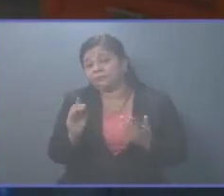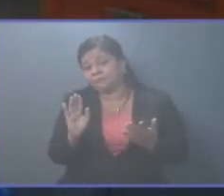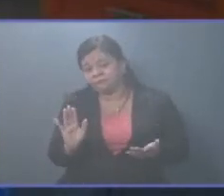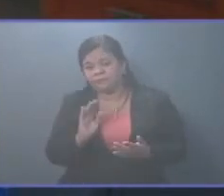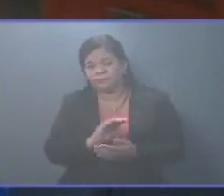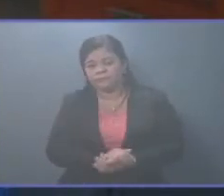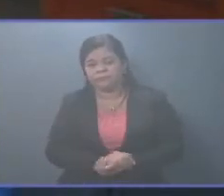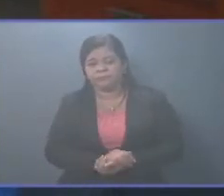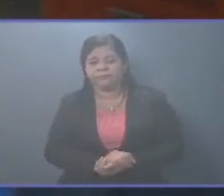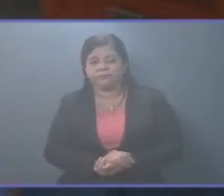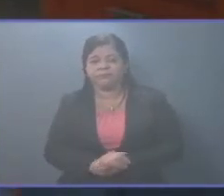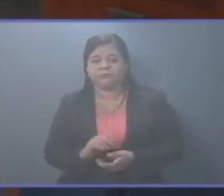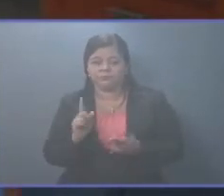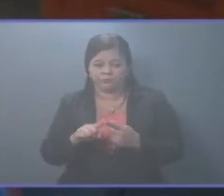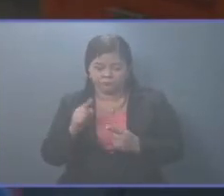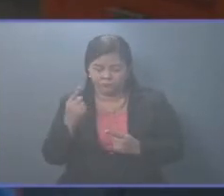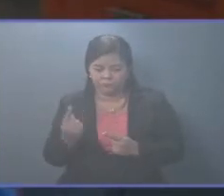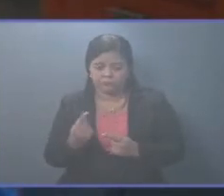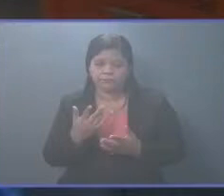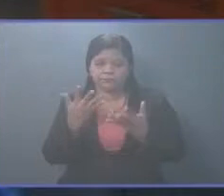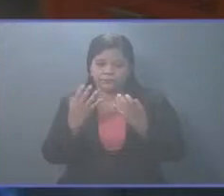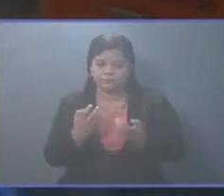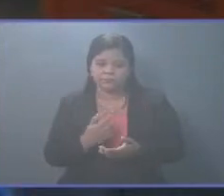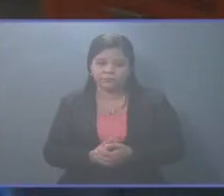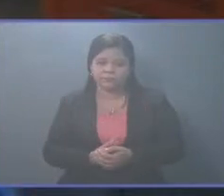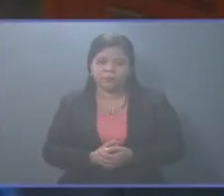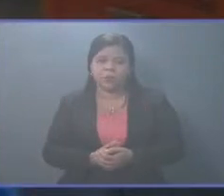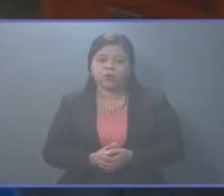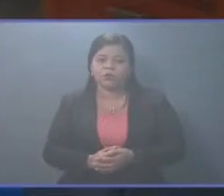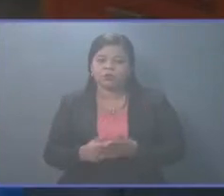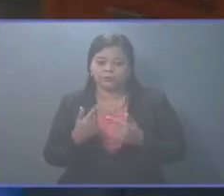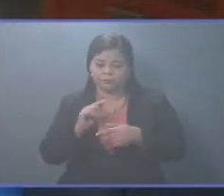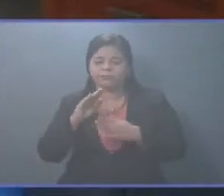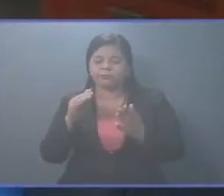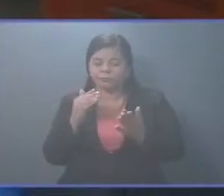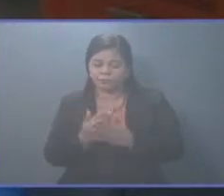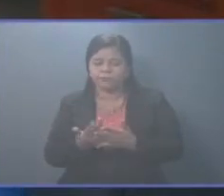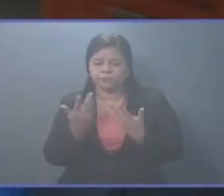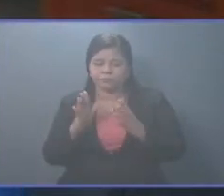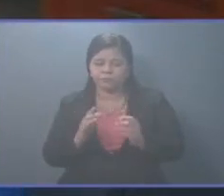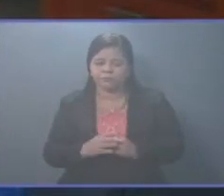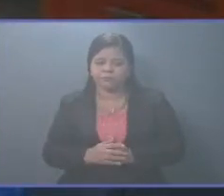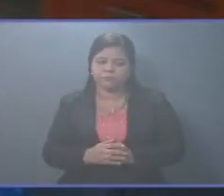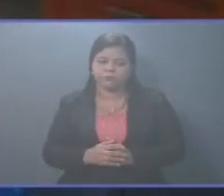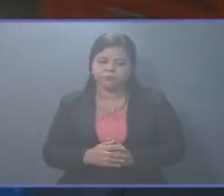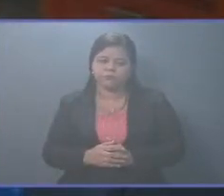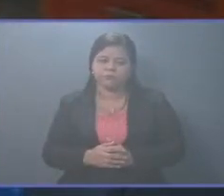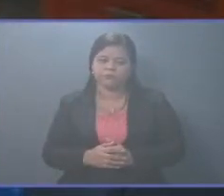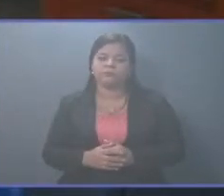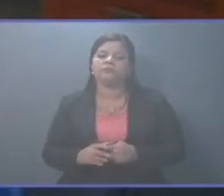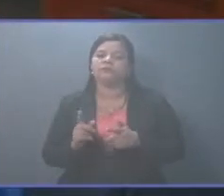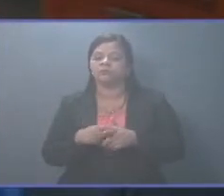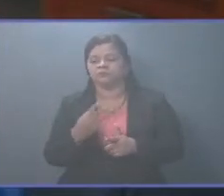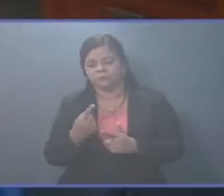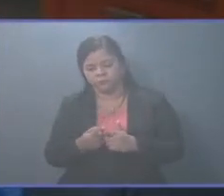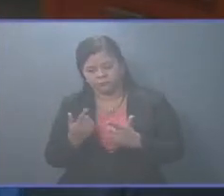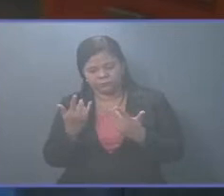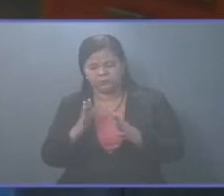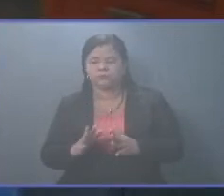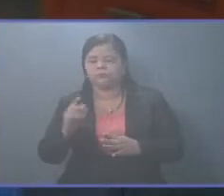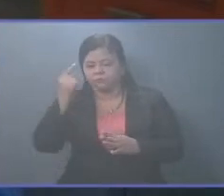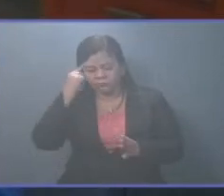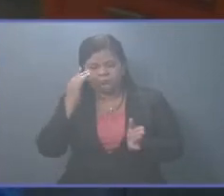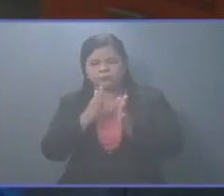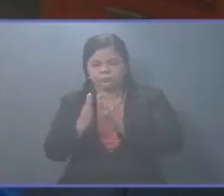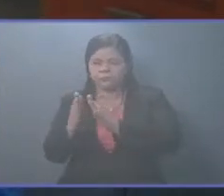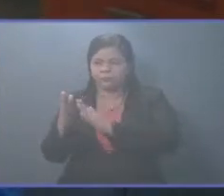Pero, y otro punto que quiero aprovechar para decir cuál es el punto de vista de CAPI. Desde el punto de vista